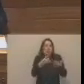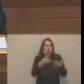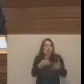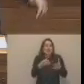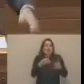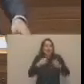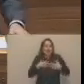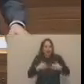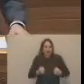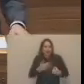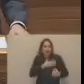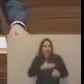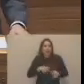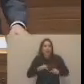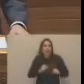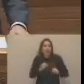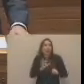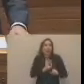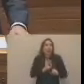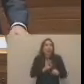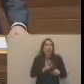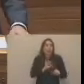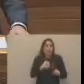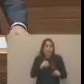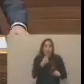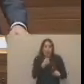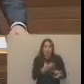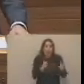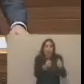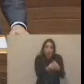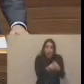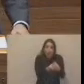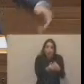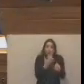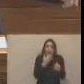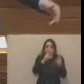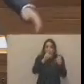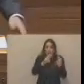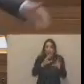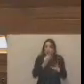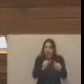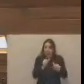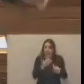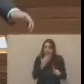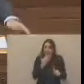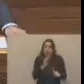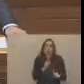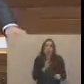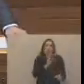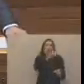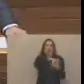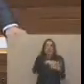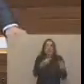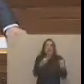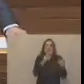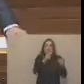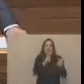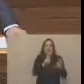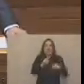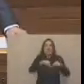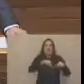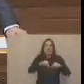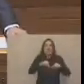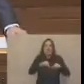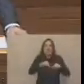votado la Municipal del Agua? ¿Se lo digo yo con quién lo han votado la Municipal del Agua? ¿Con han votado la movilidad, impedir la